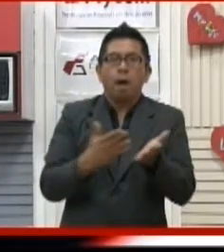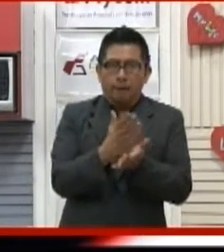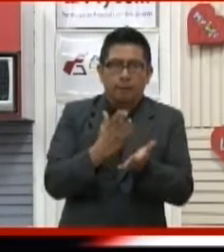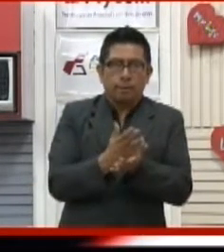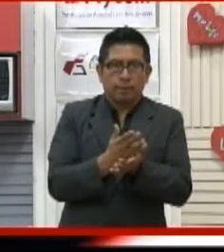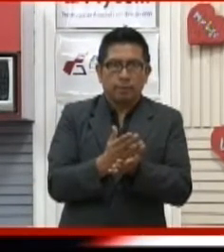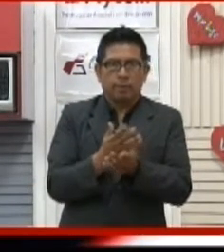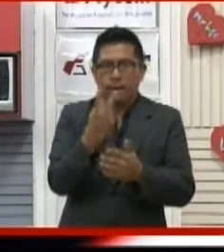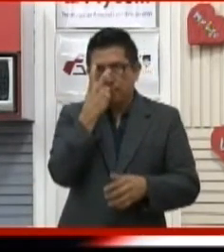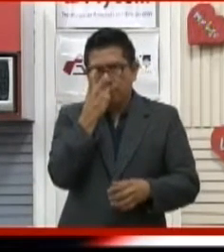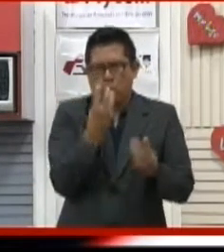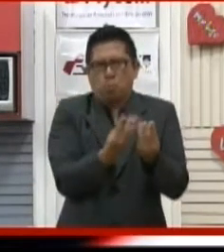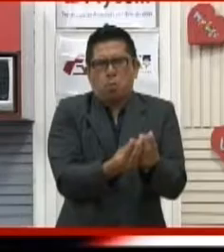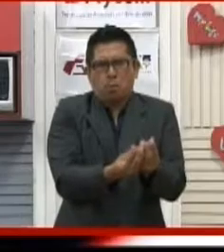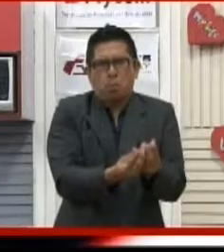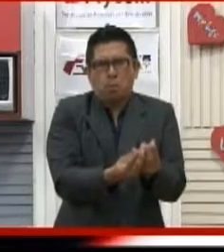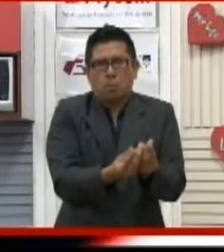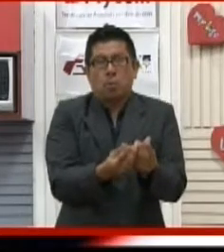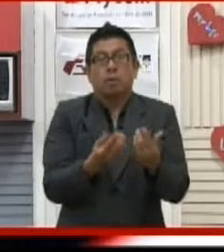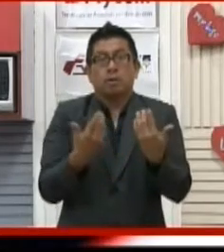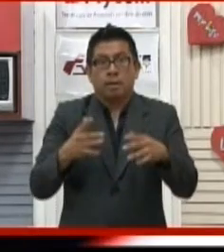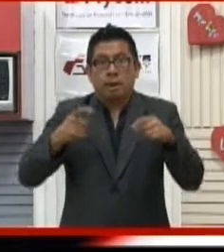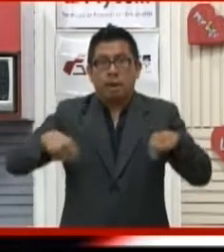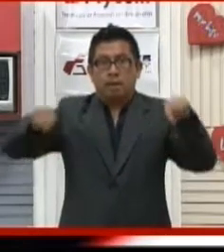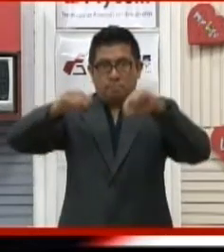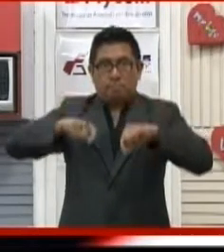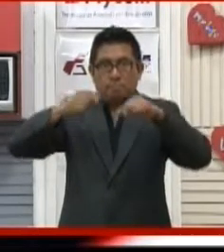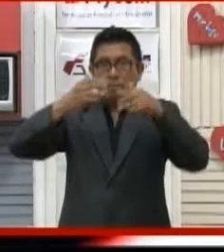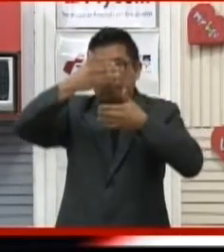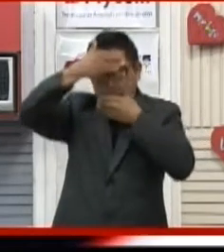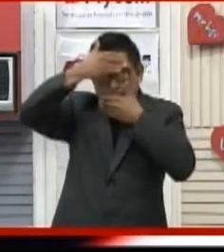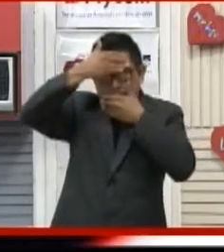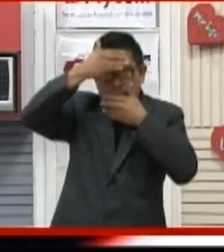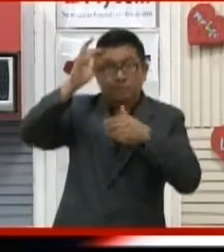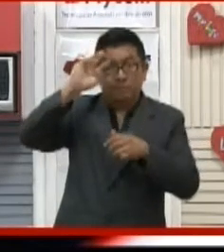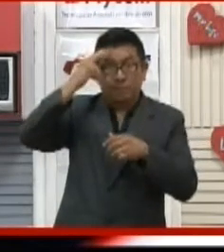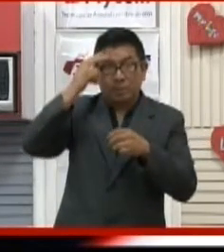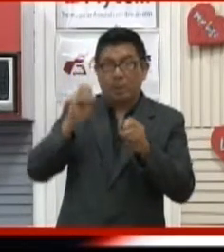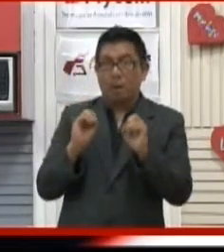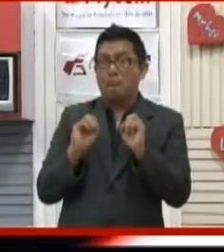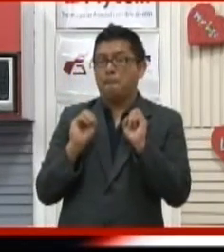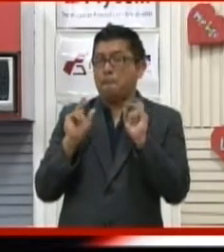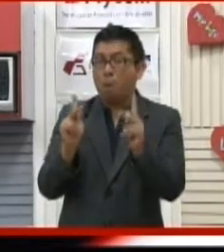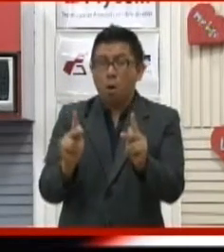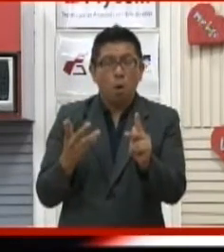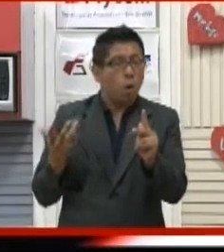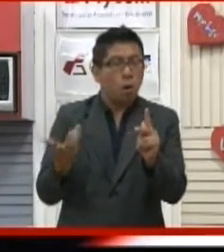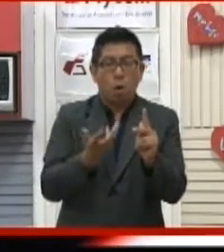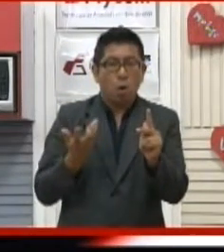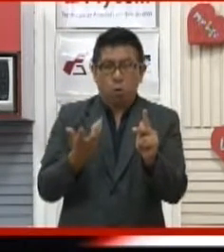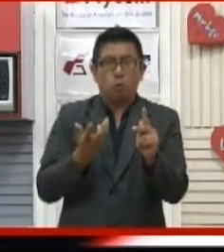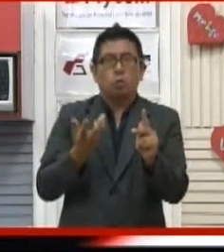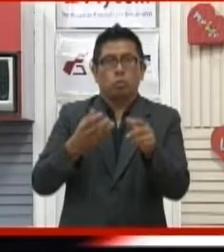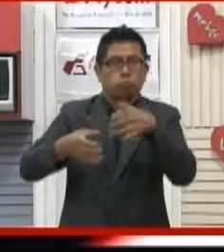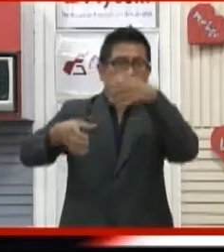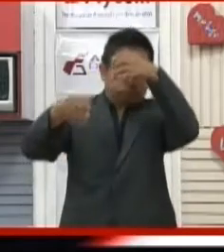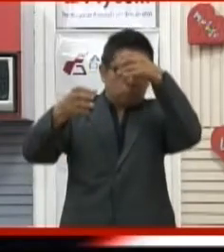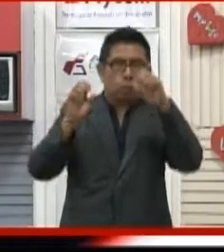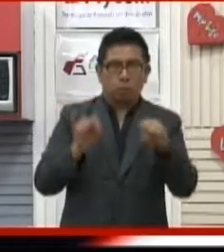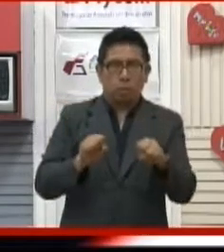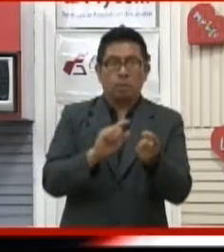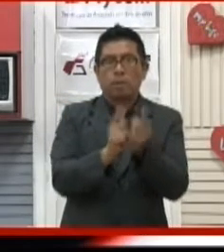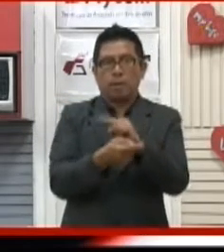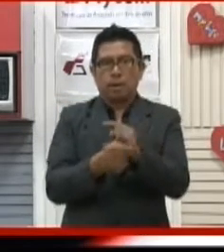personas, wow, ciegas. Entonces, cuando se aprueba el tratado, abre un mundo de posibilidad para el conocimiento. Exacto.